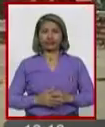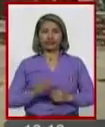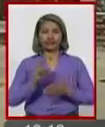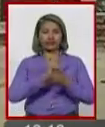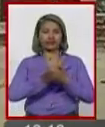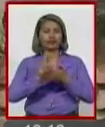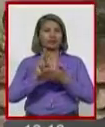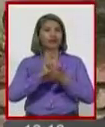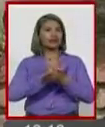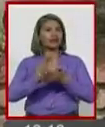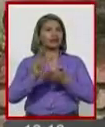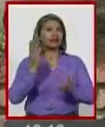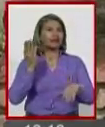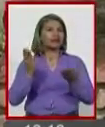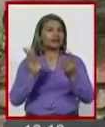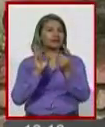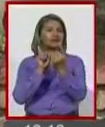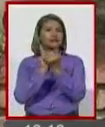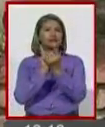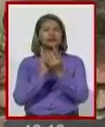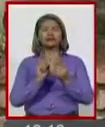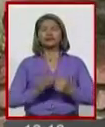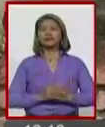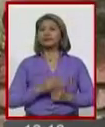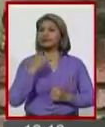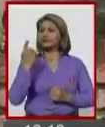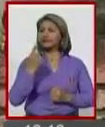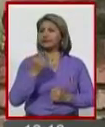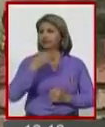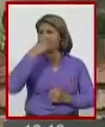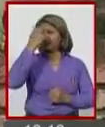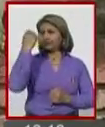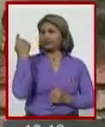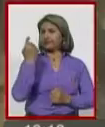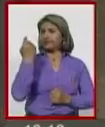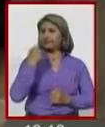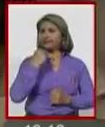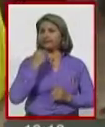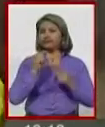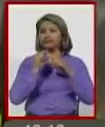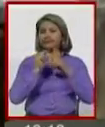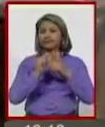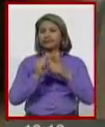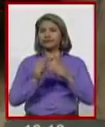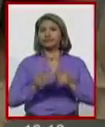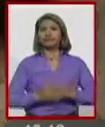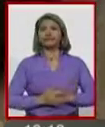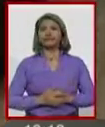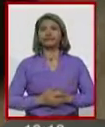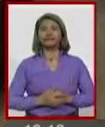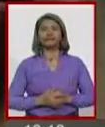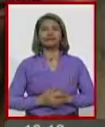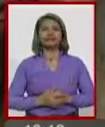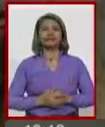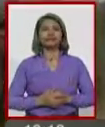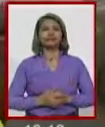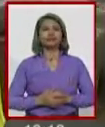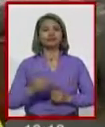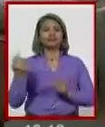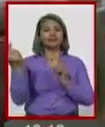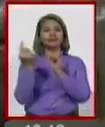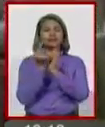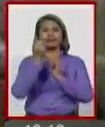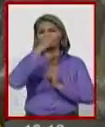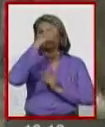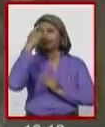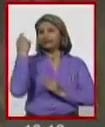dos semanas, tres semanas. ¿Él siempre se mostró así agresivo? Siempre. Bueno, no siempre, digamos, pero siempre venía